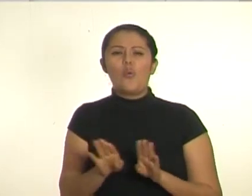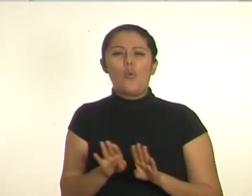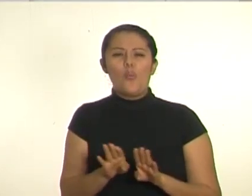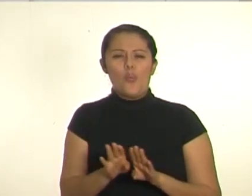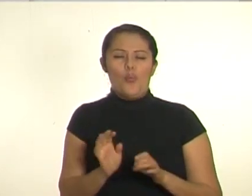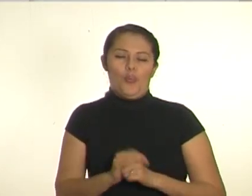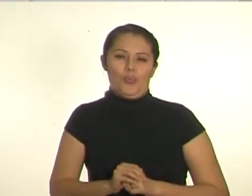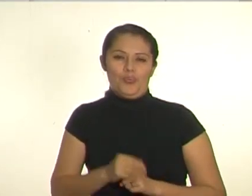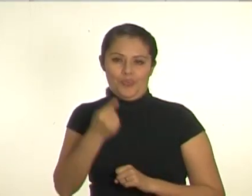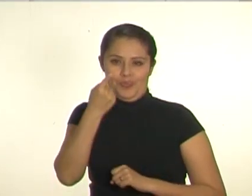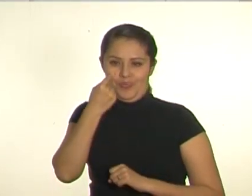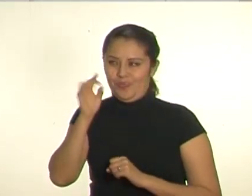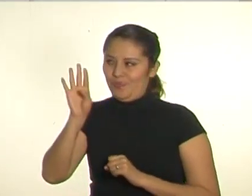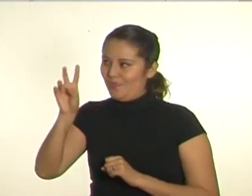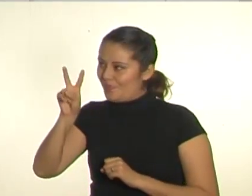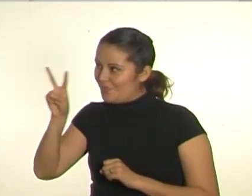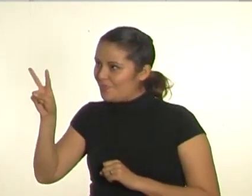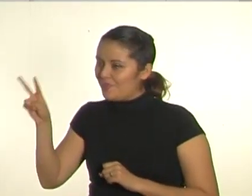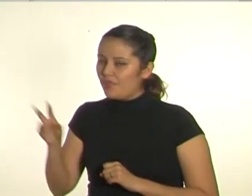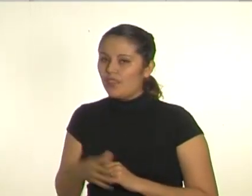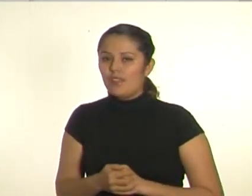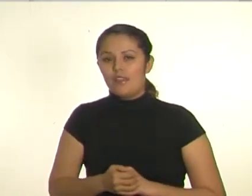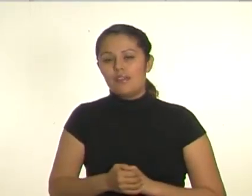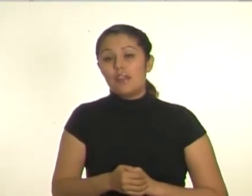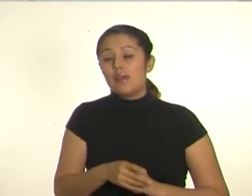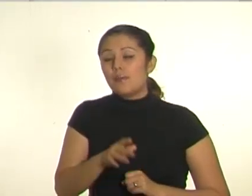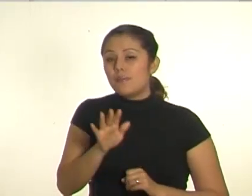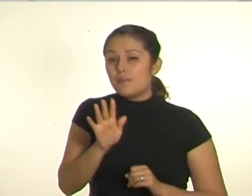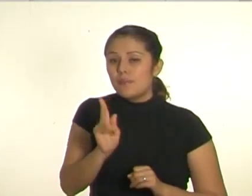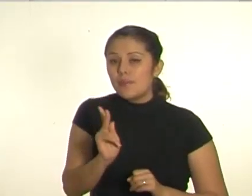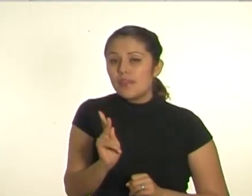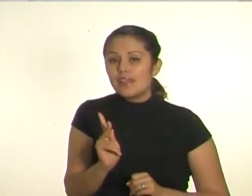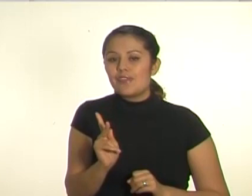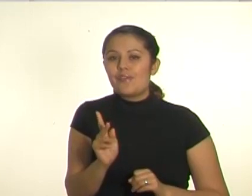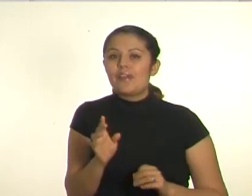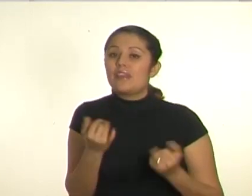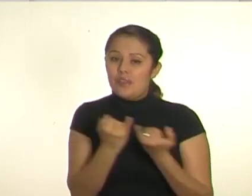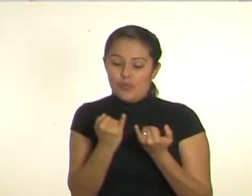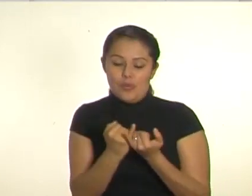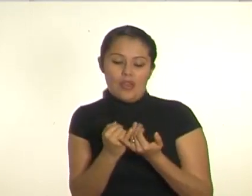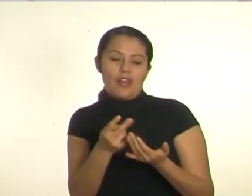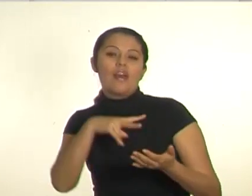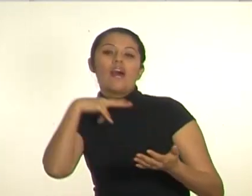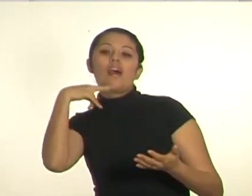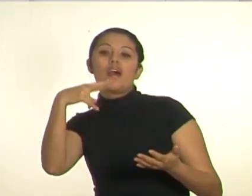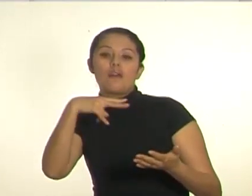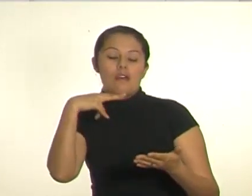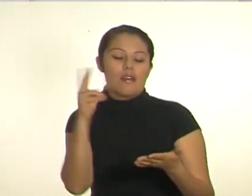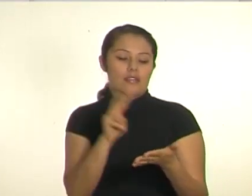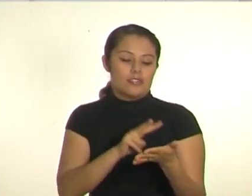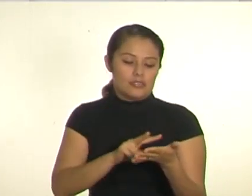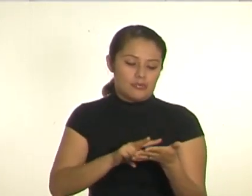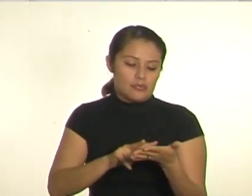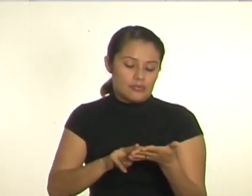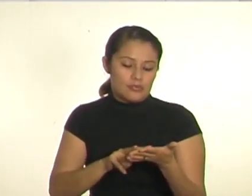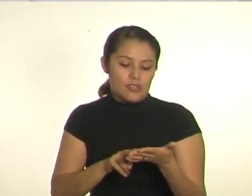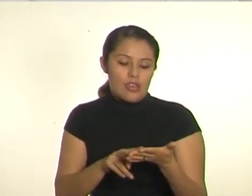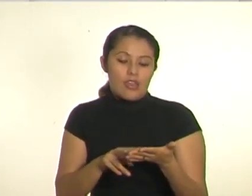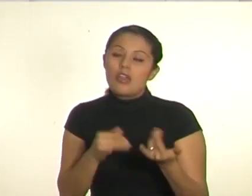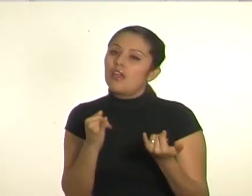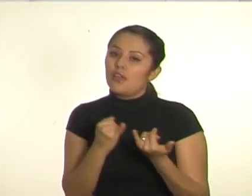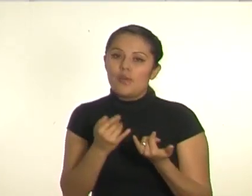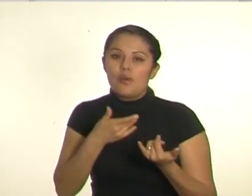signos, los utilizamos, pero el tono de la voz tiene una